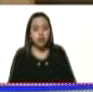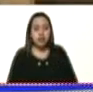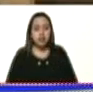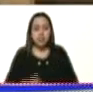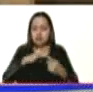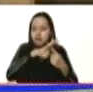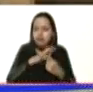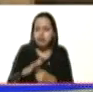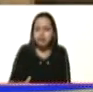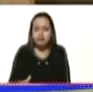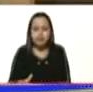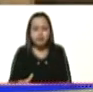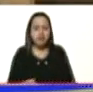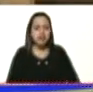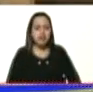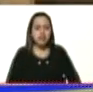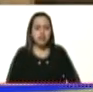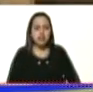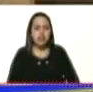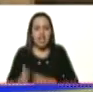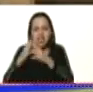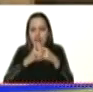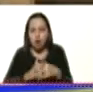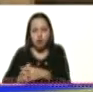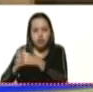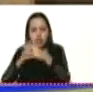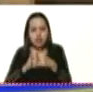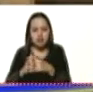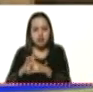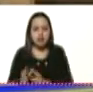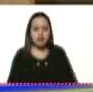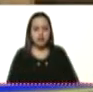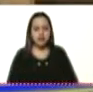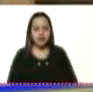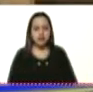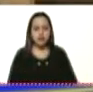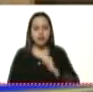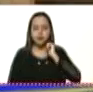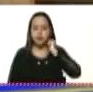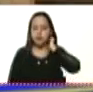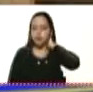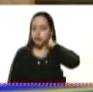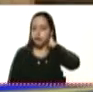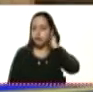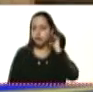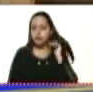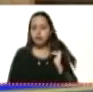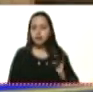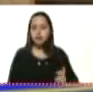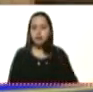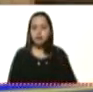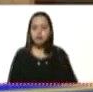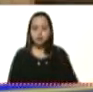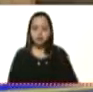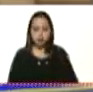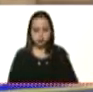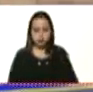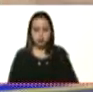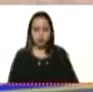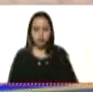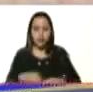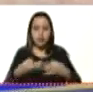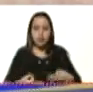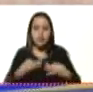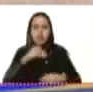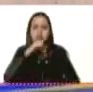imperial neocolonial estadounidense gringa. Siempre la historia nos